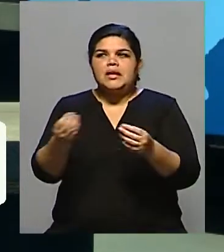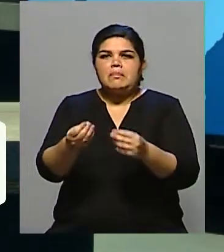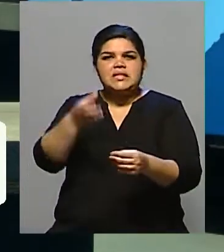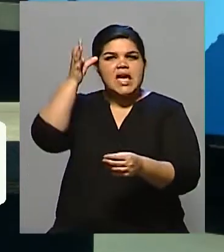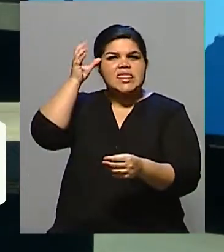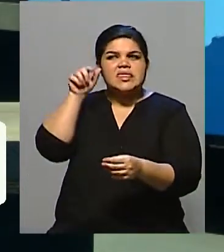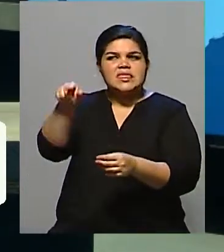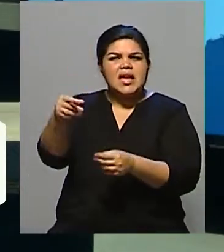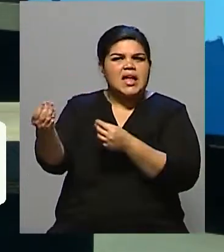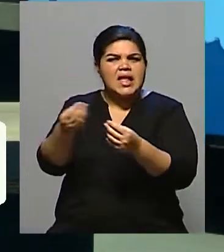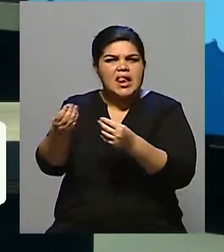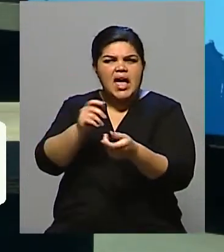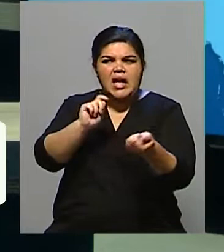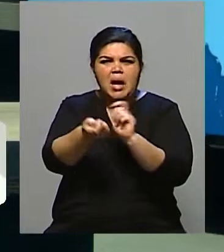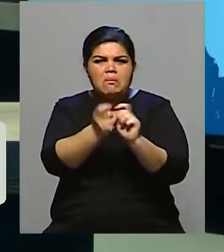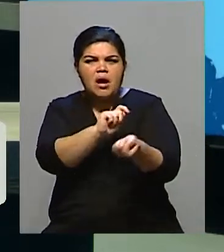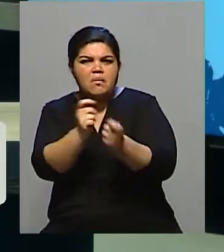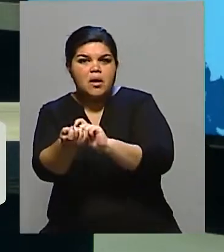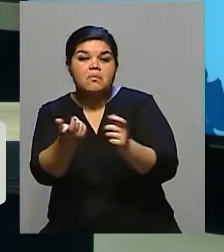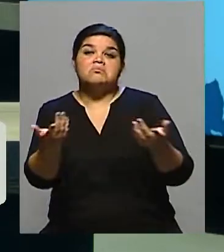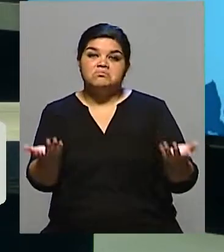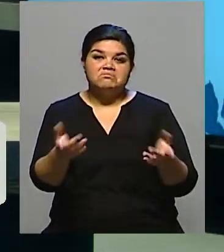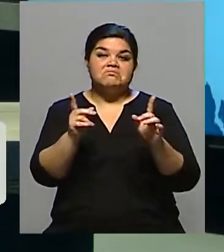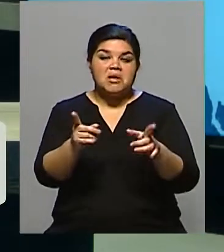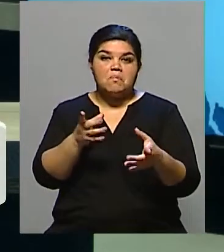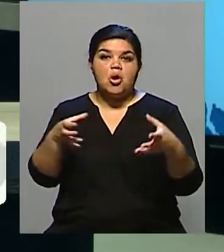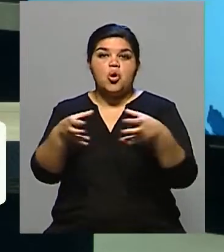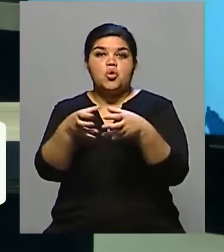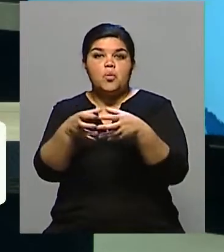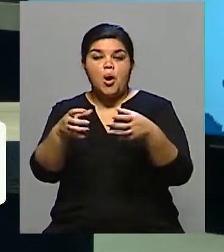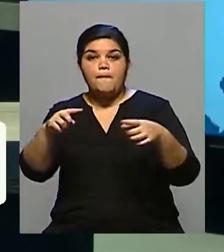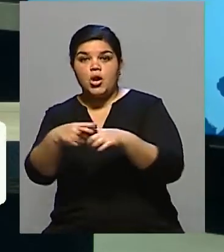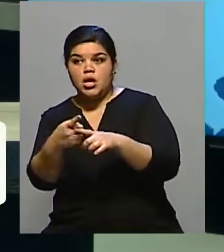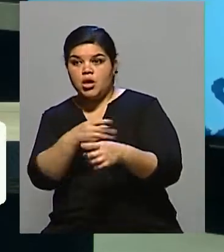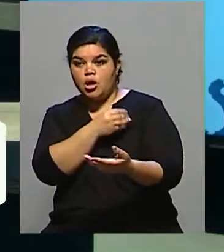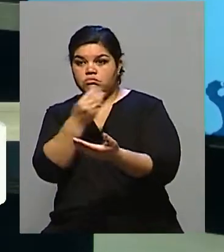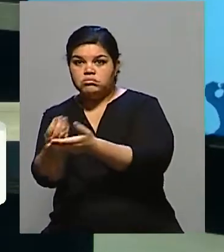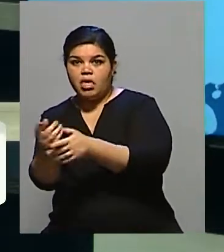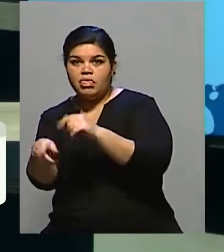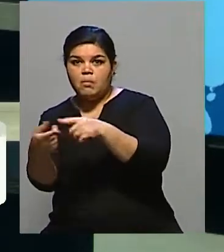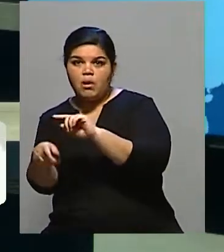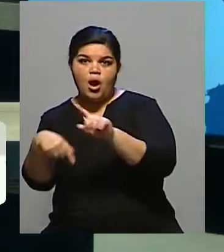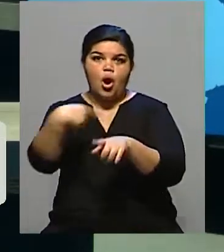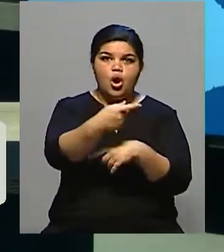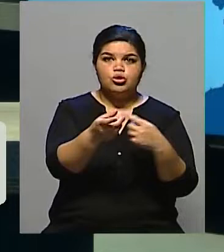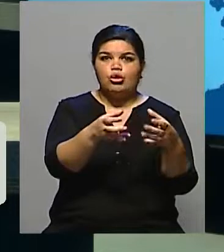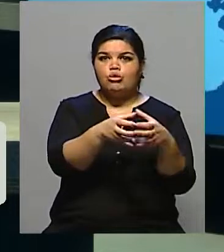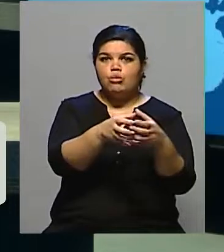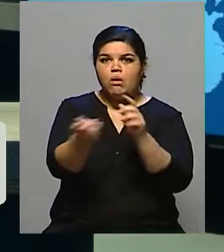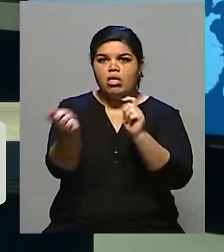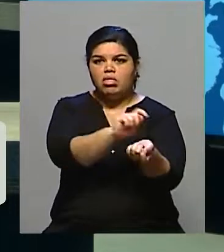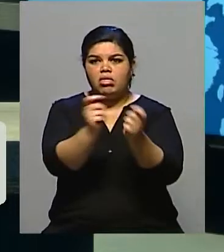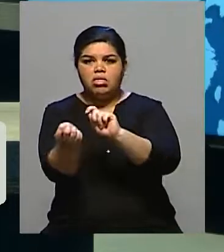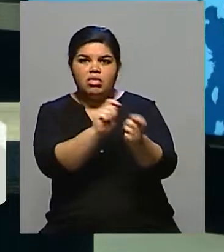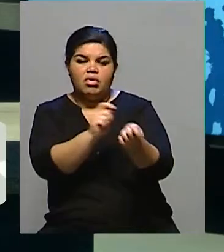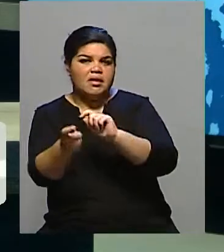está ligado a que justamente esos representantes políticos pueden estar hoy de un lado y después en otro partido. Algo que ha dado o que